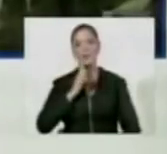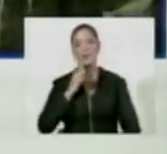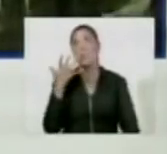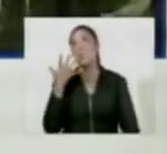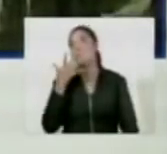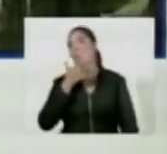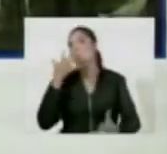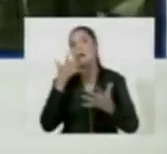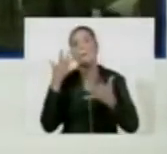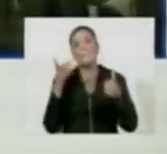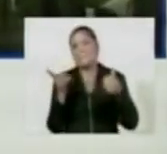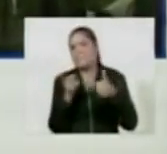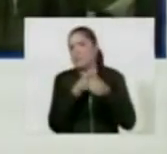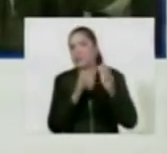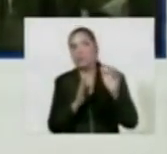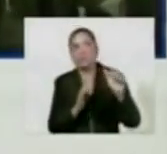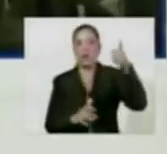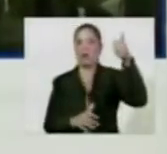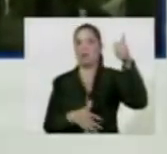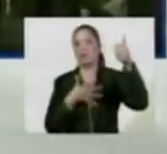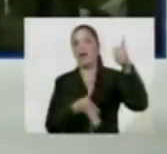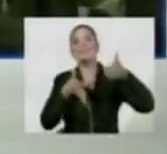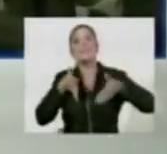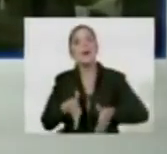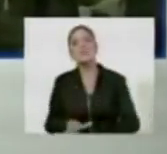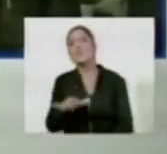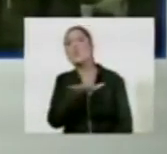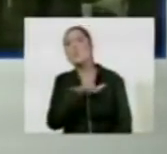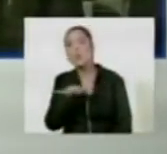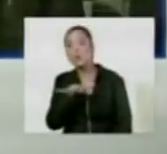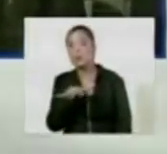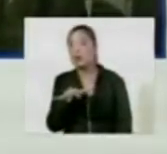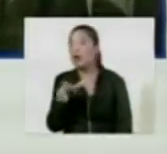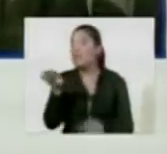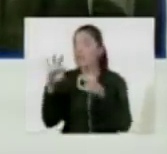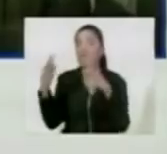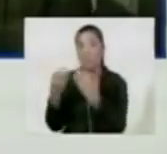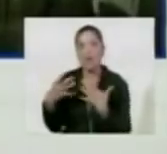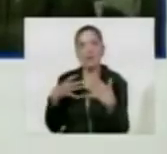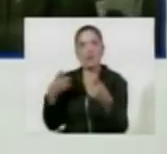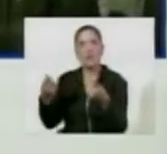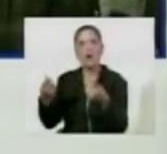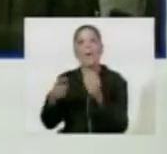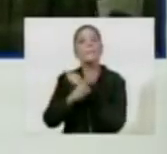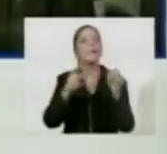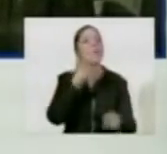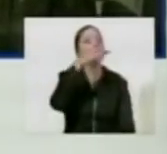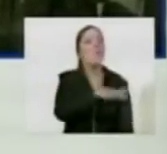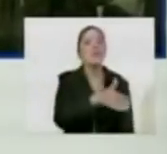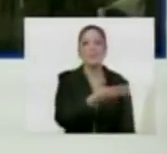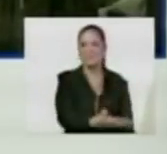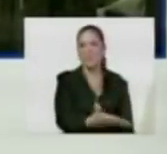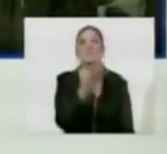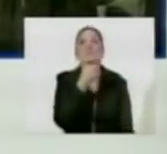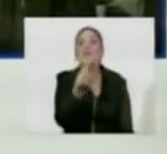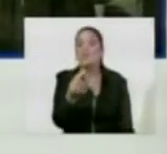de todos, que nació en cuna de oro y cuando murió no tenía una camisa que